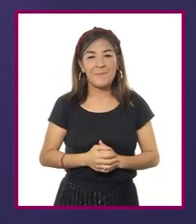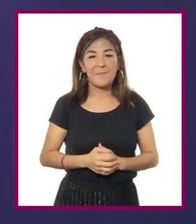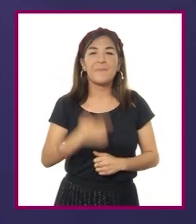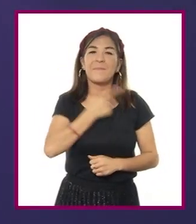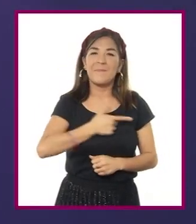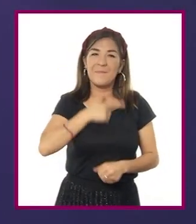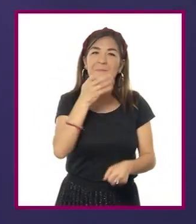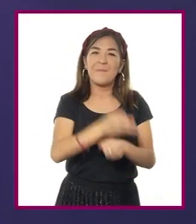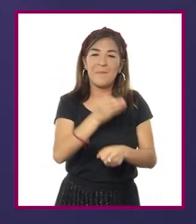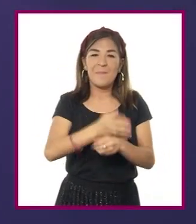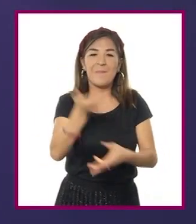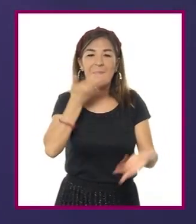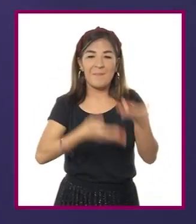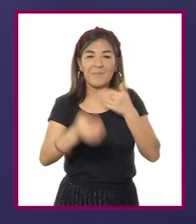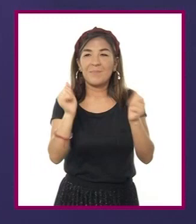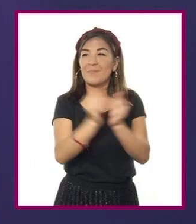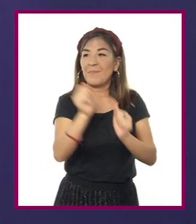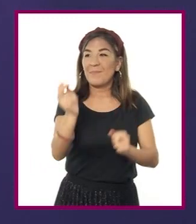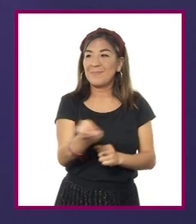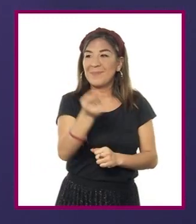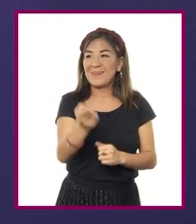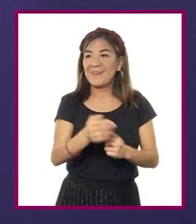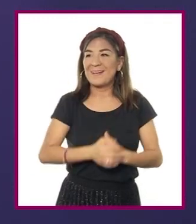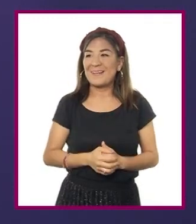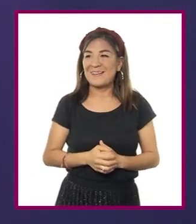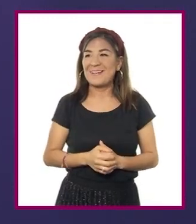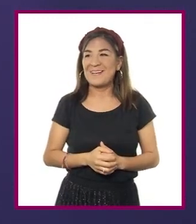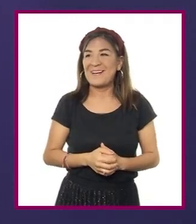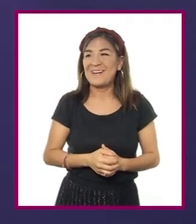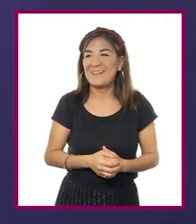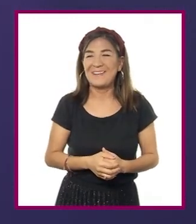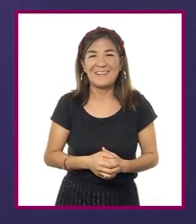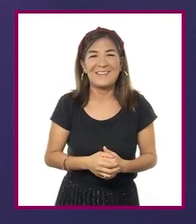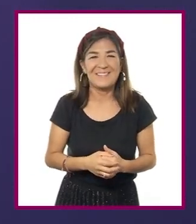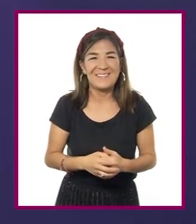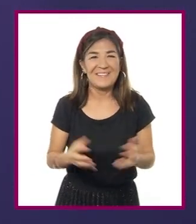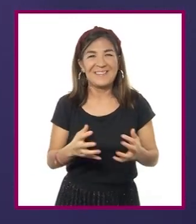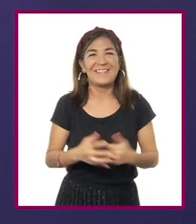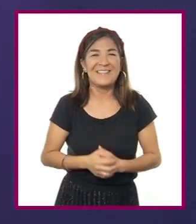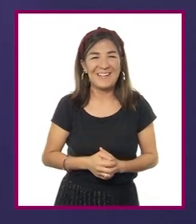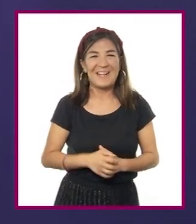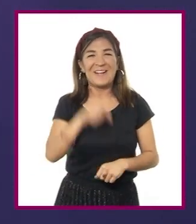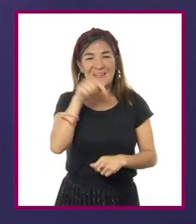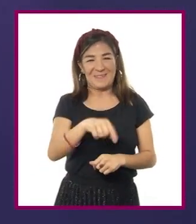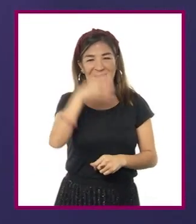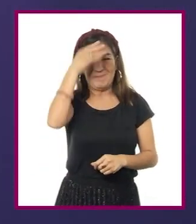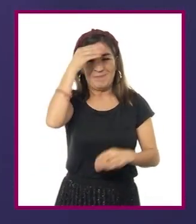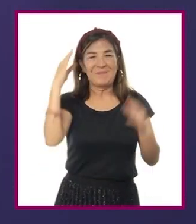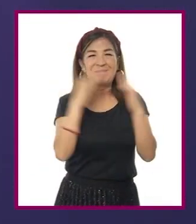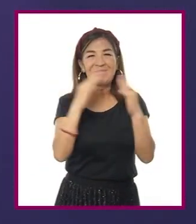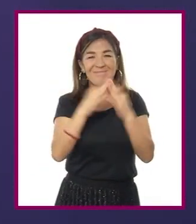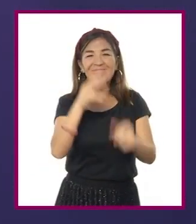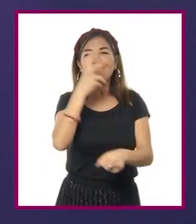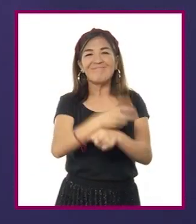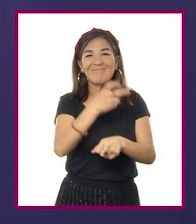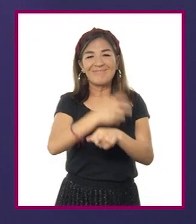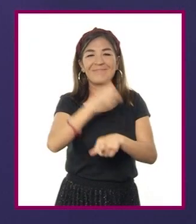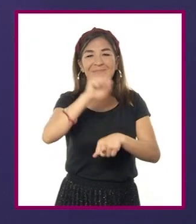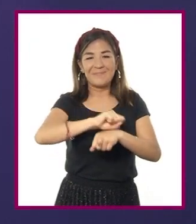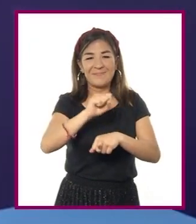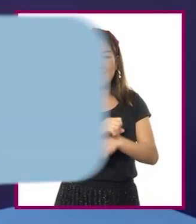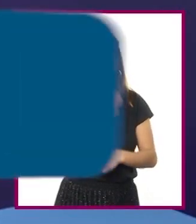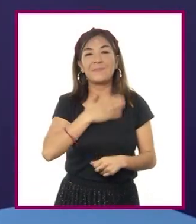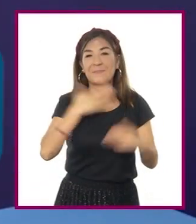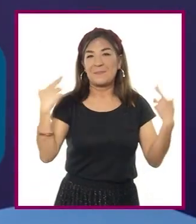con ustedes este espacio dedicado a generar el aprendizaje de las matemáticas de segundo grado de secundaria. Soy